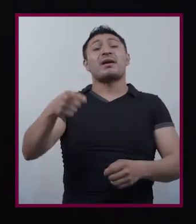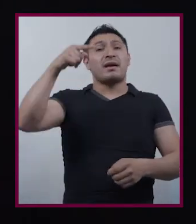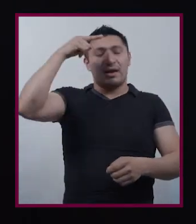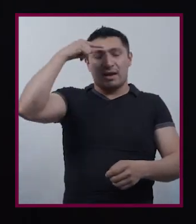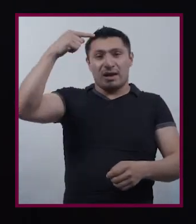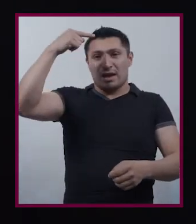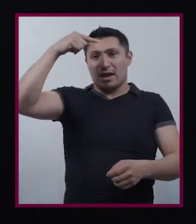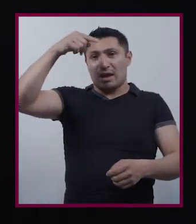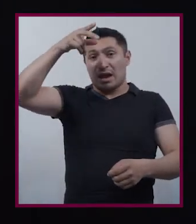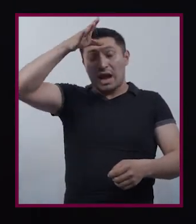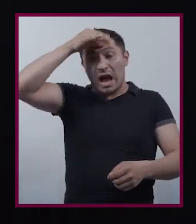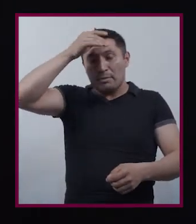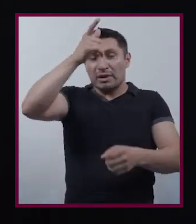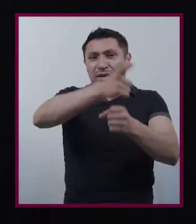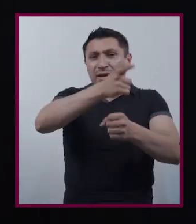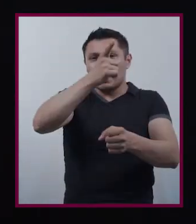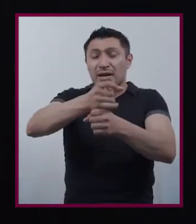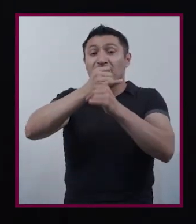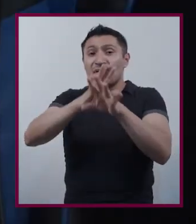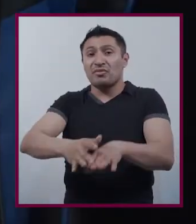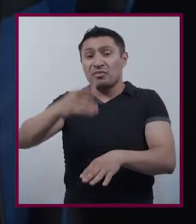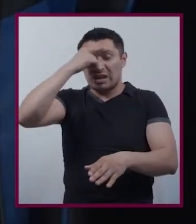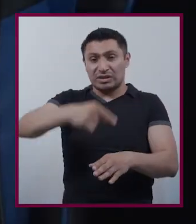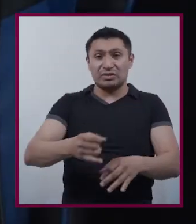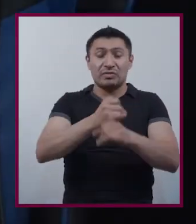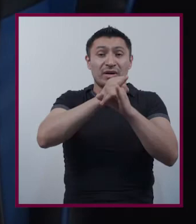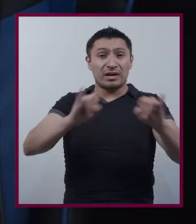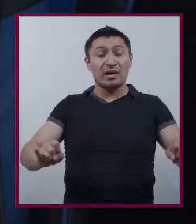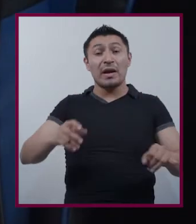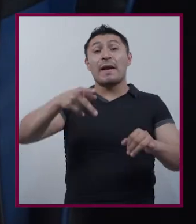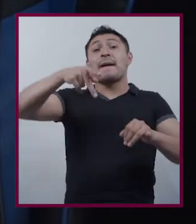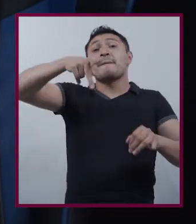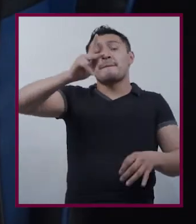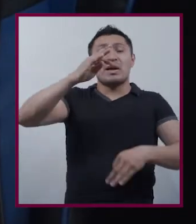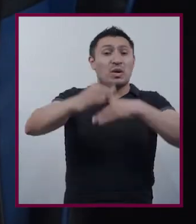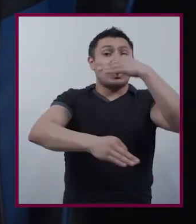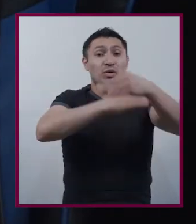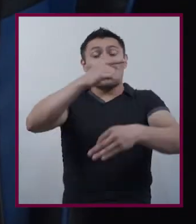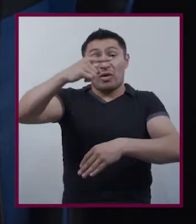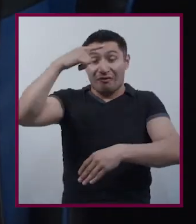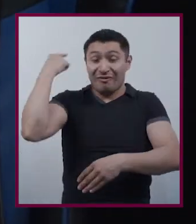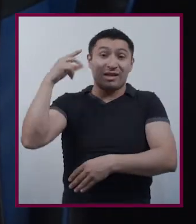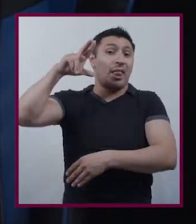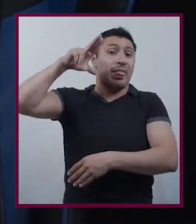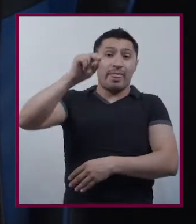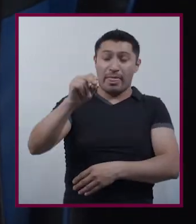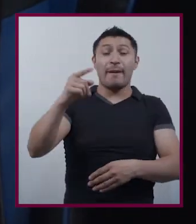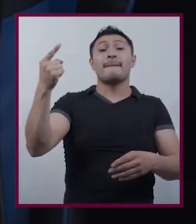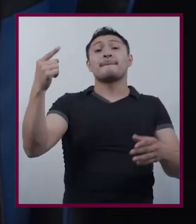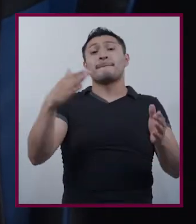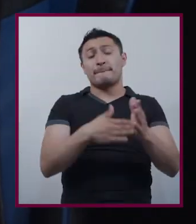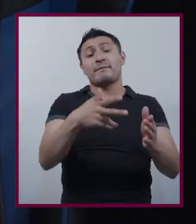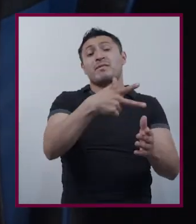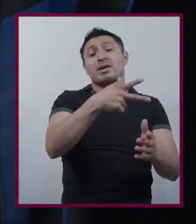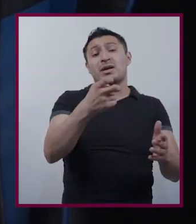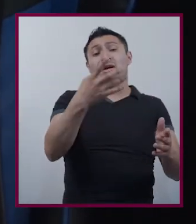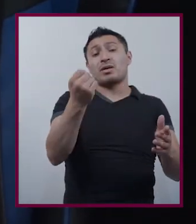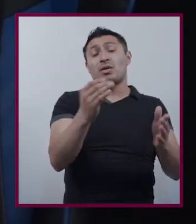información privilegiada para la planeación del movimiento. Sin embargo, no todo fue sencillo. Pues entre 1809